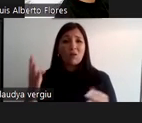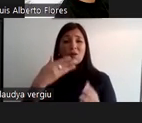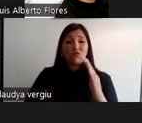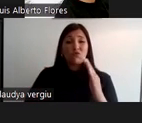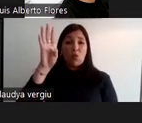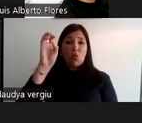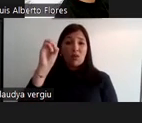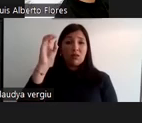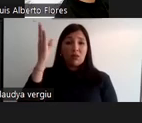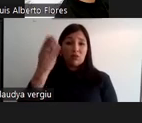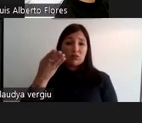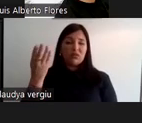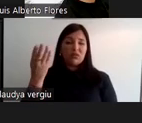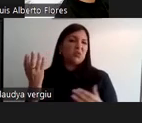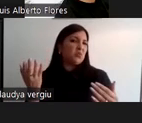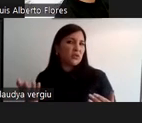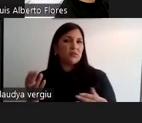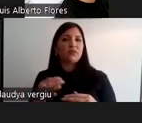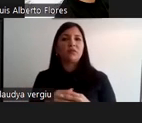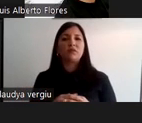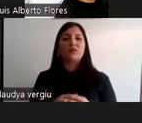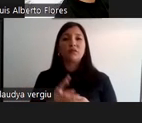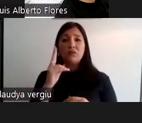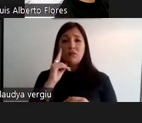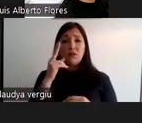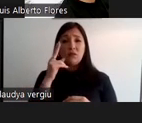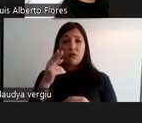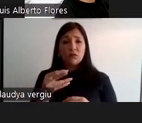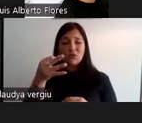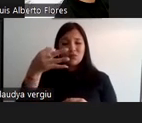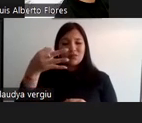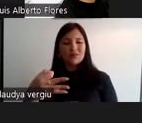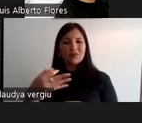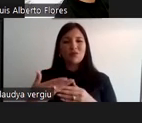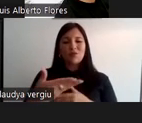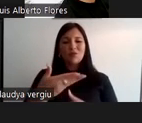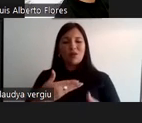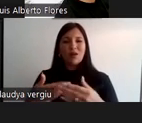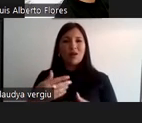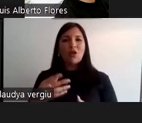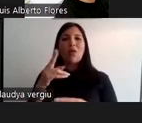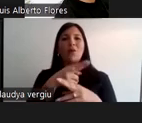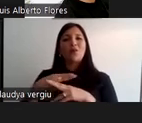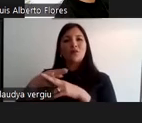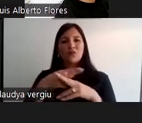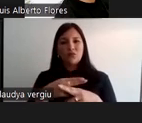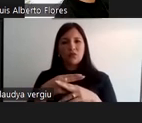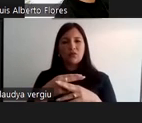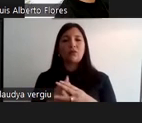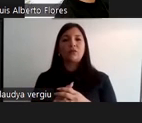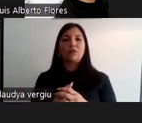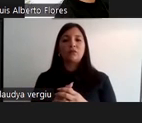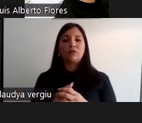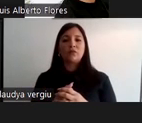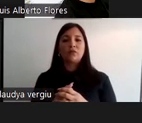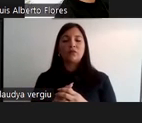entonces Y esto se ha dividido en lo que hemos estado viendo al buen servicio y el manejo de los temas de bioseguridad no solo como se ha mencionado